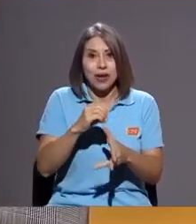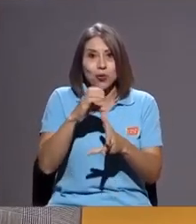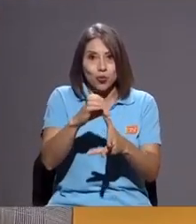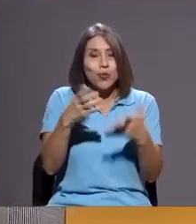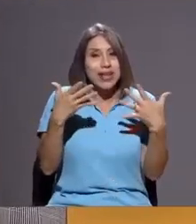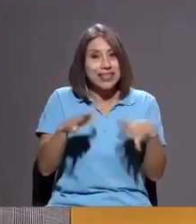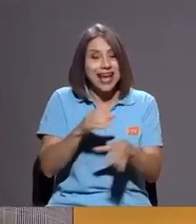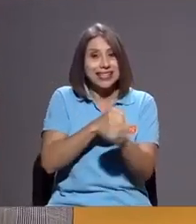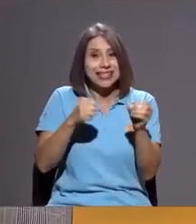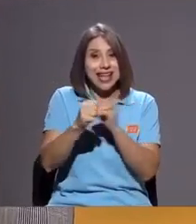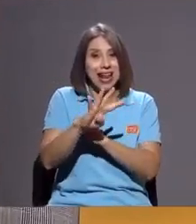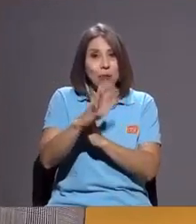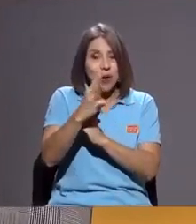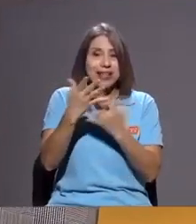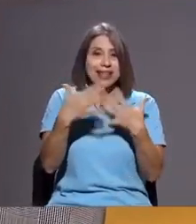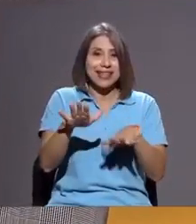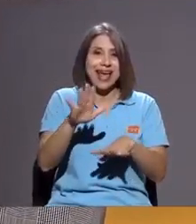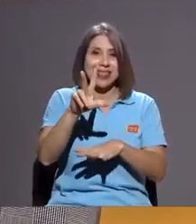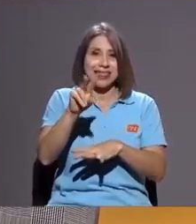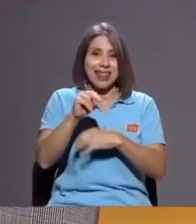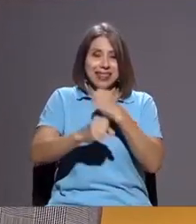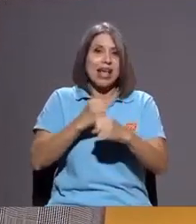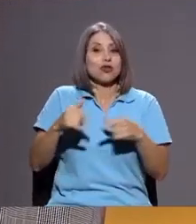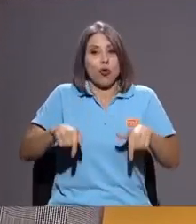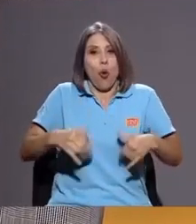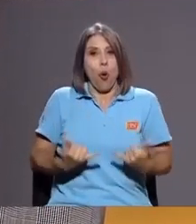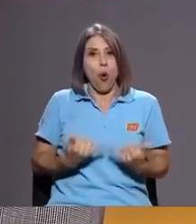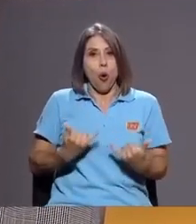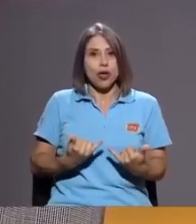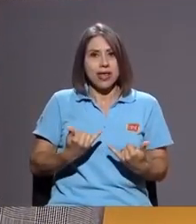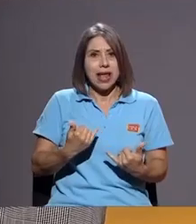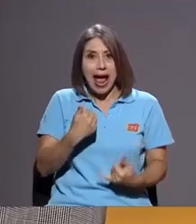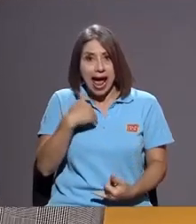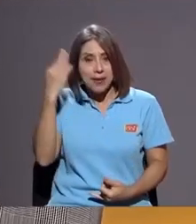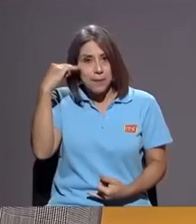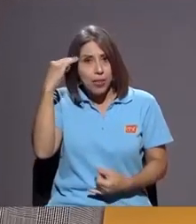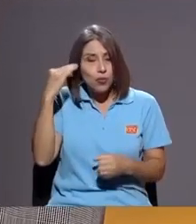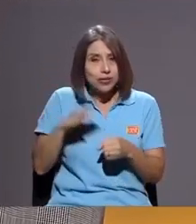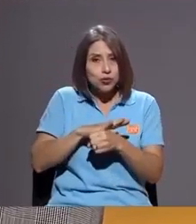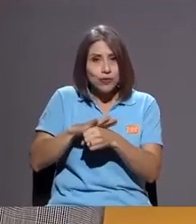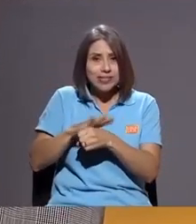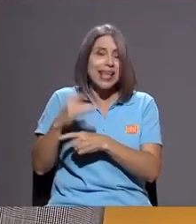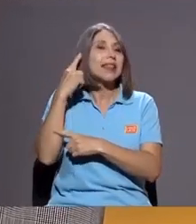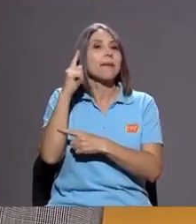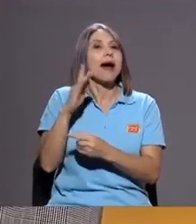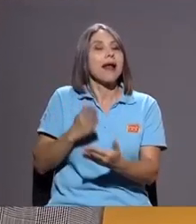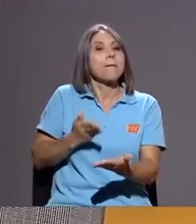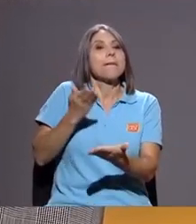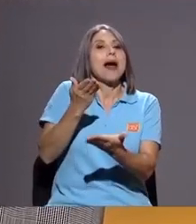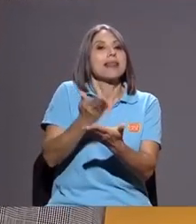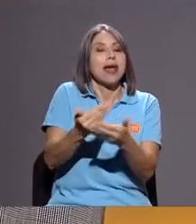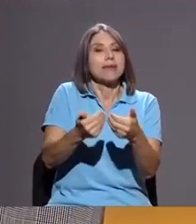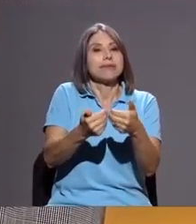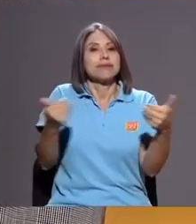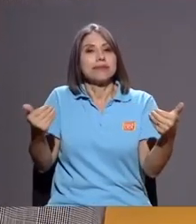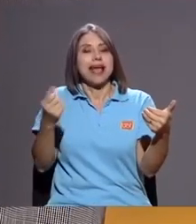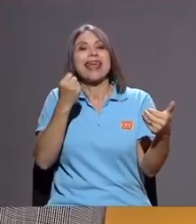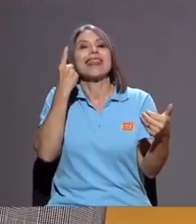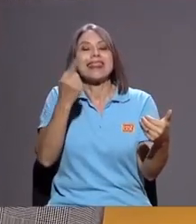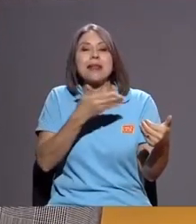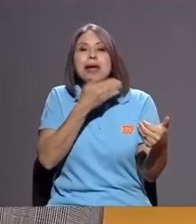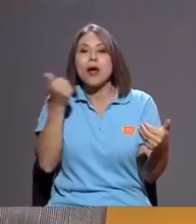30 años de existencia, existe la madurez suficiente como para hacer ese planteamiento y entender que es mejor que la sala esté fuera del